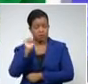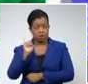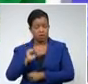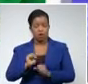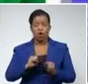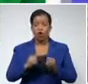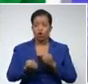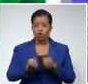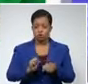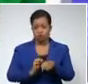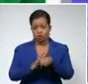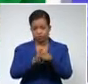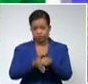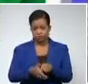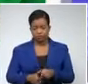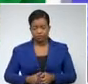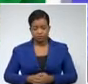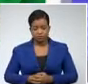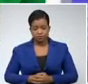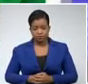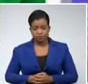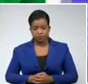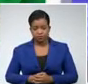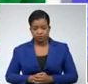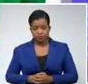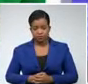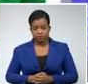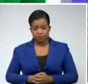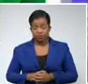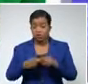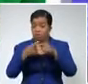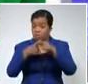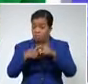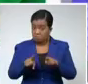la enfermedad. De todas formas, de